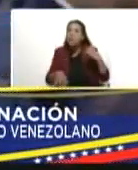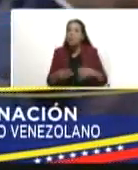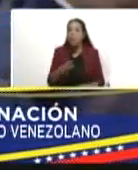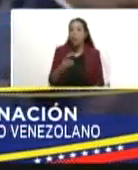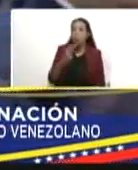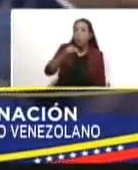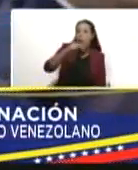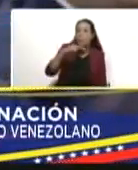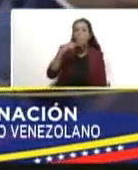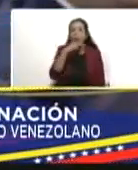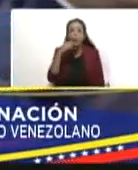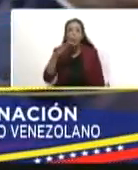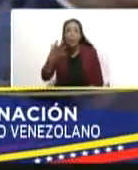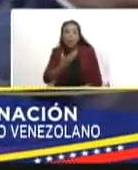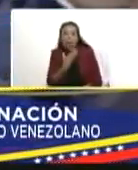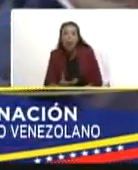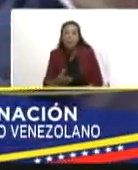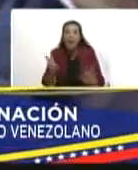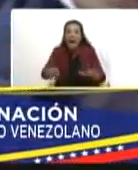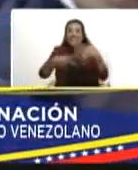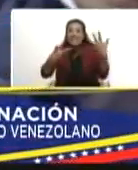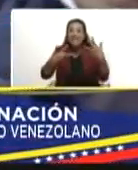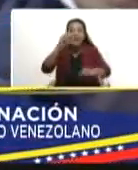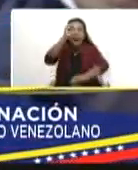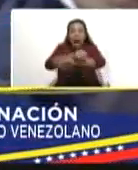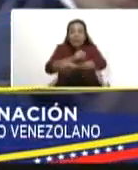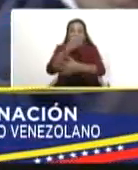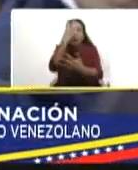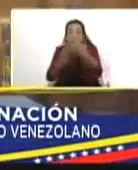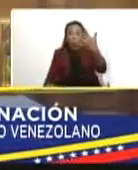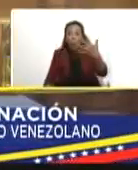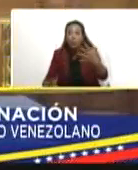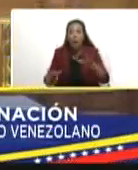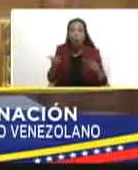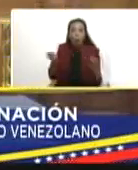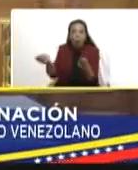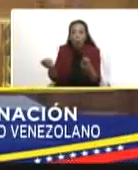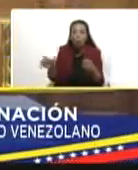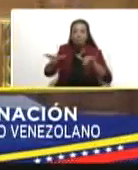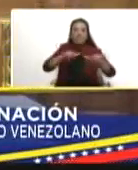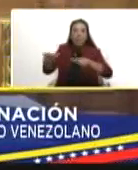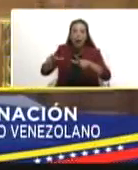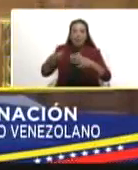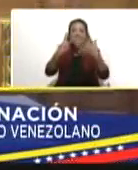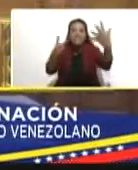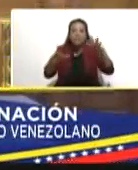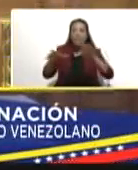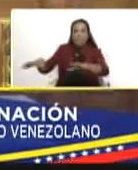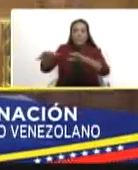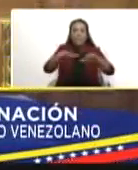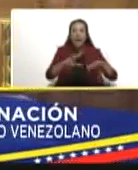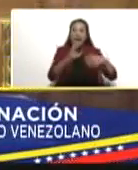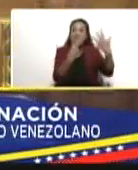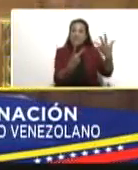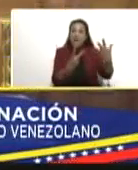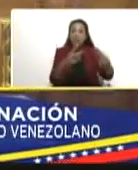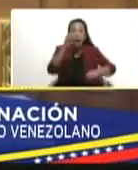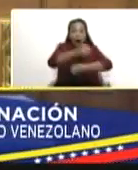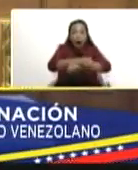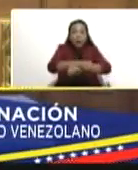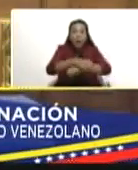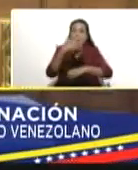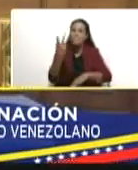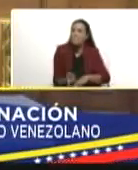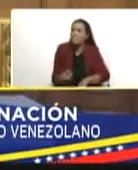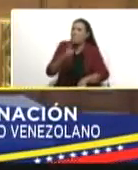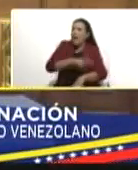y precisamente las siete cárceles que tomamos el control eran las siete cárceles